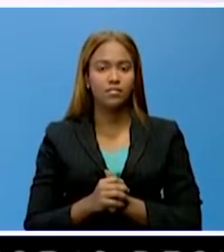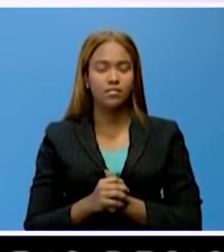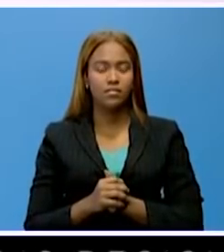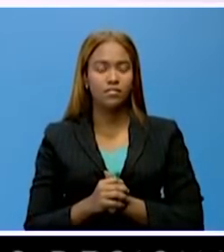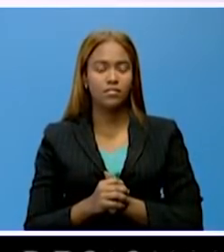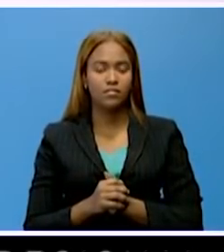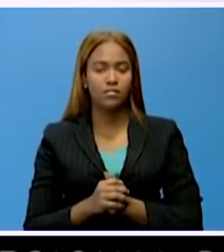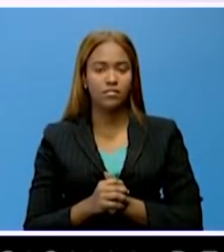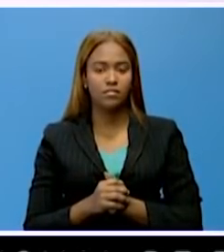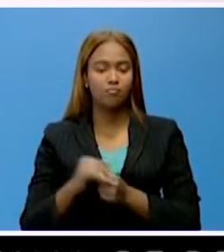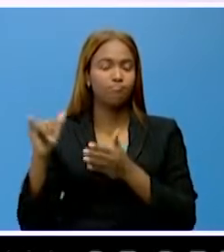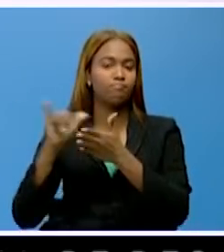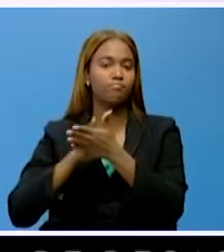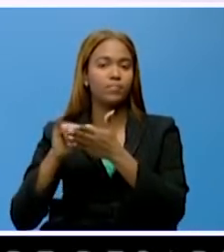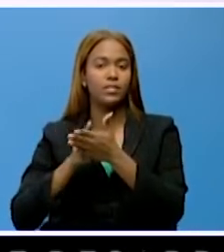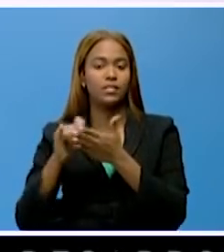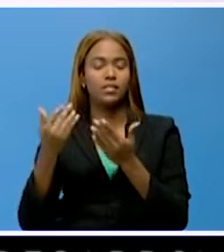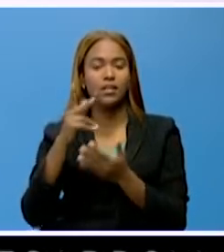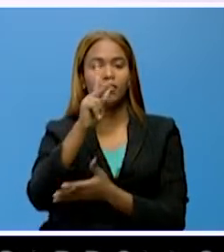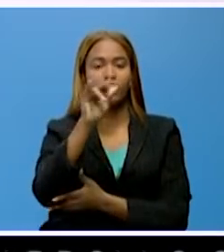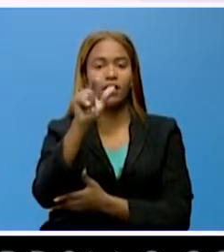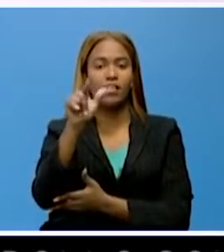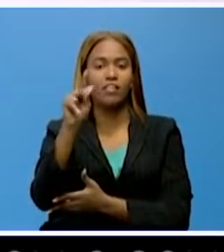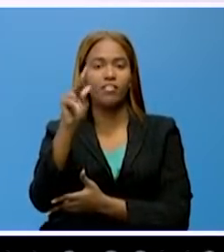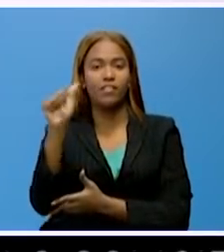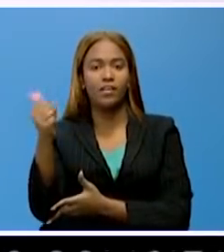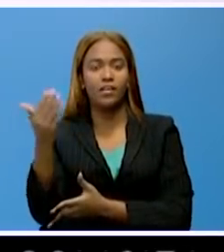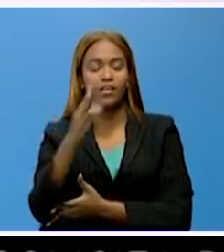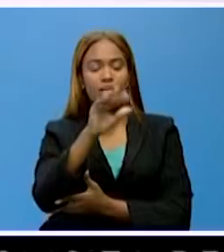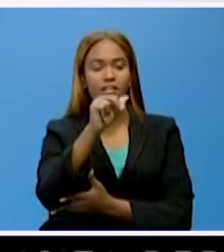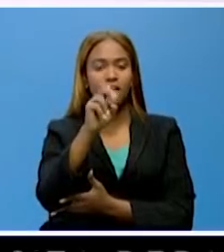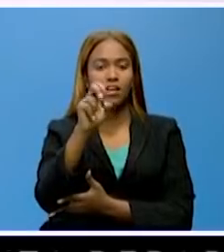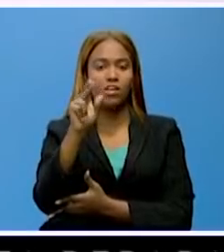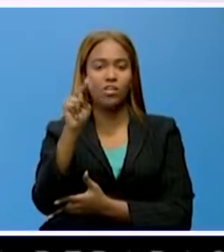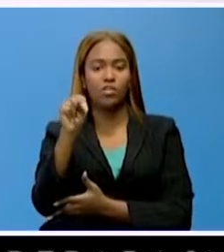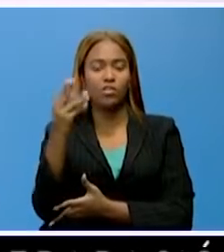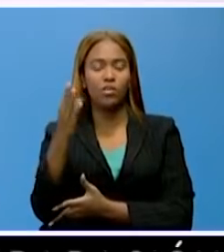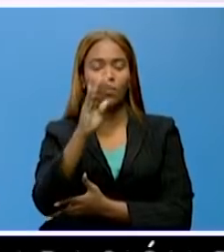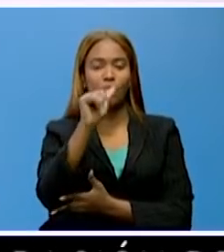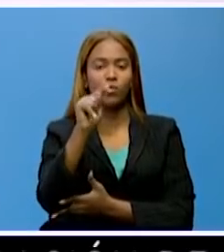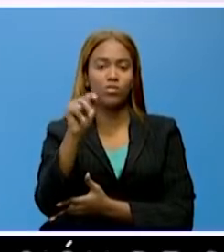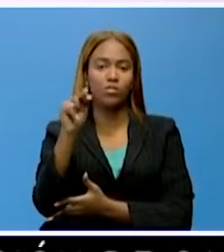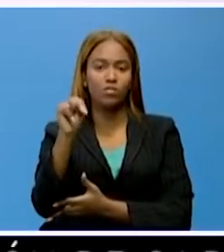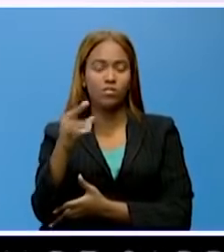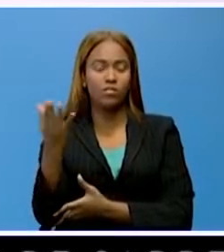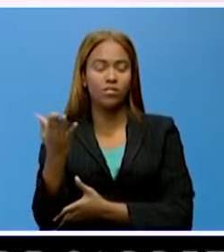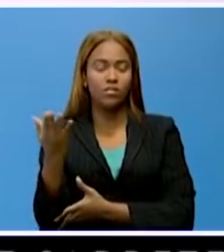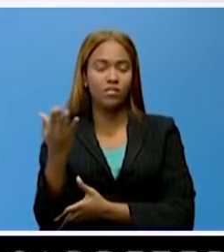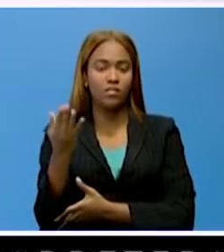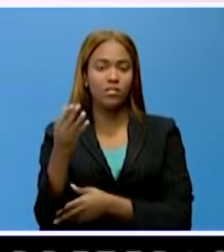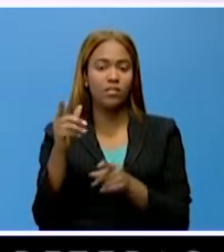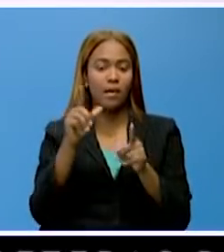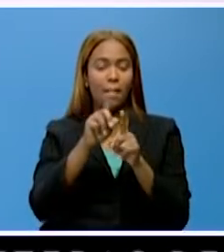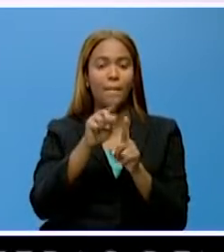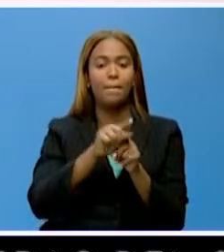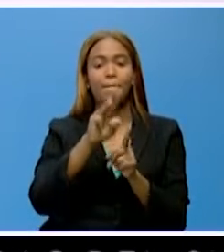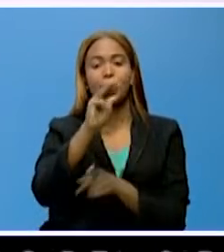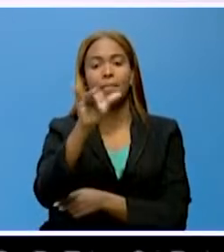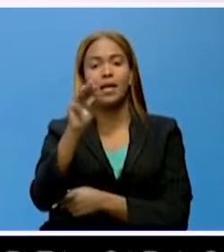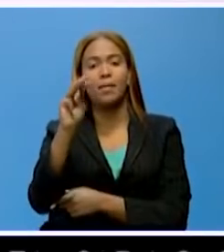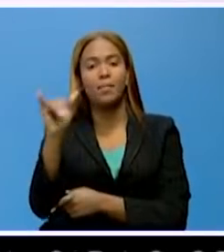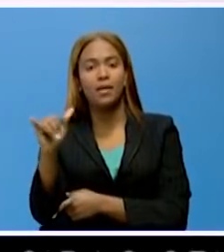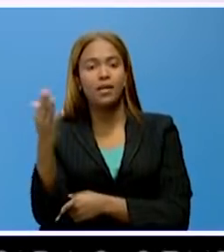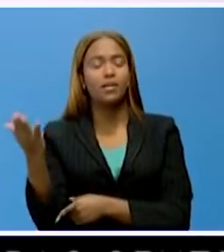como Nueva York, Filadelfia, Charlotte, Boston, Newark, Miami también,